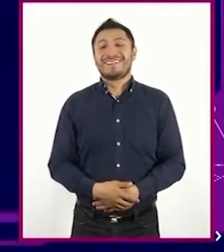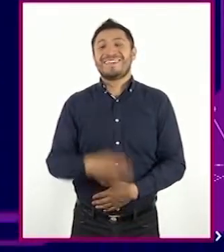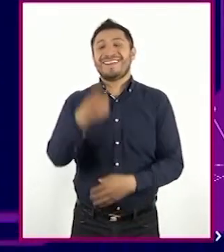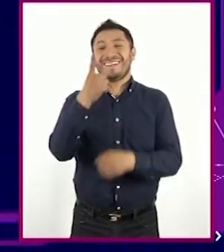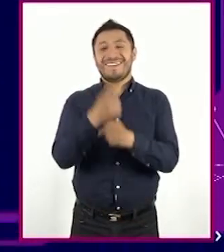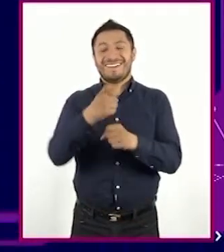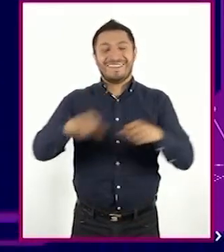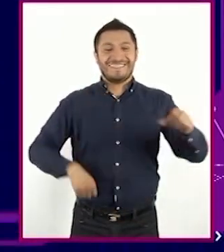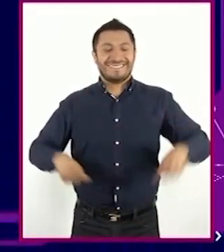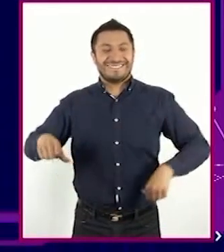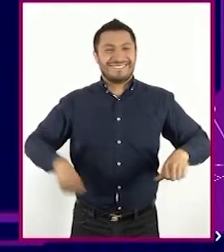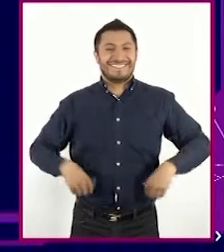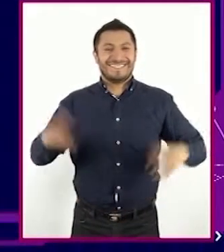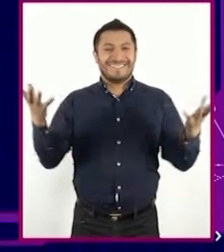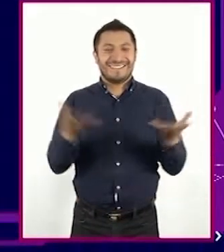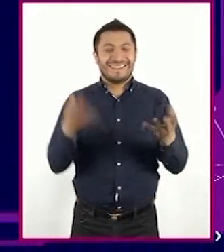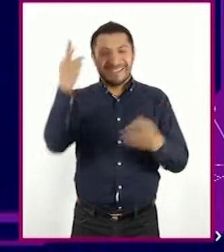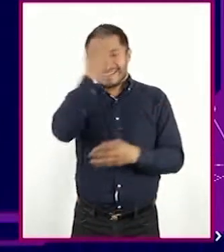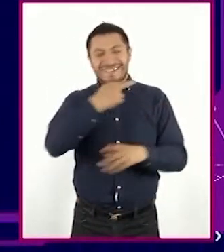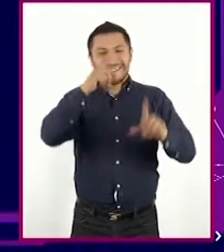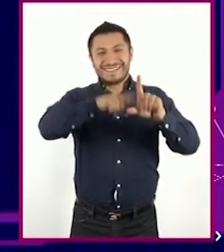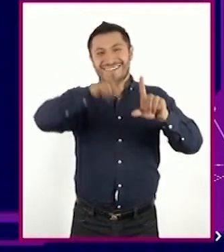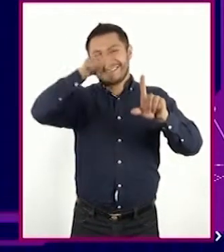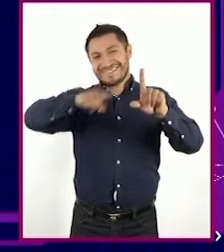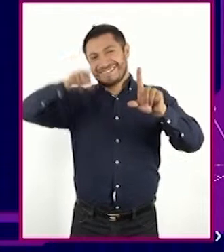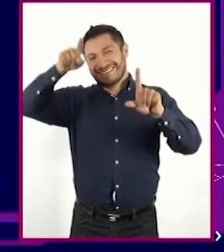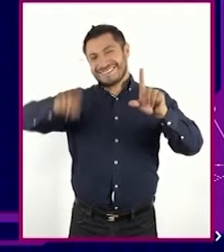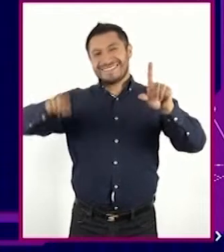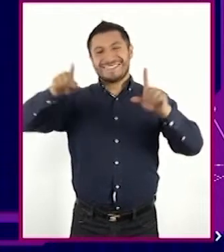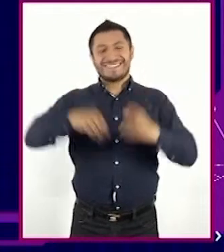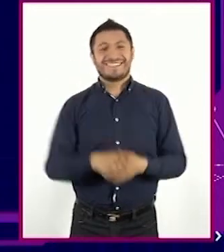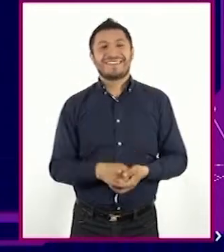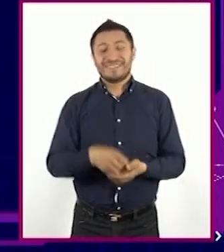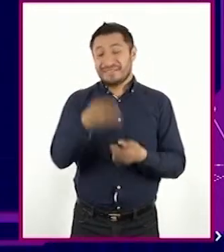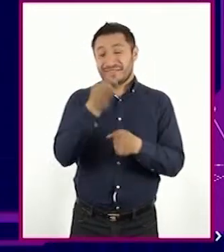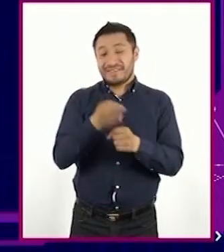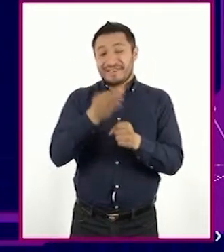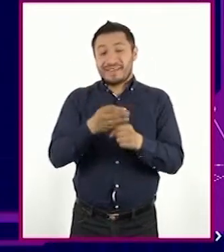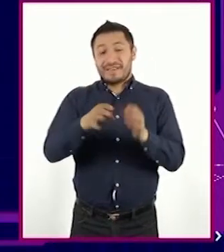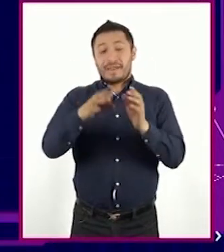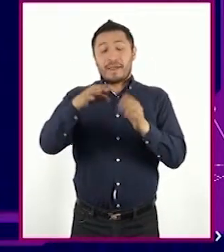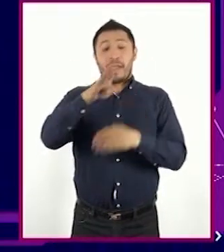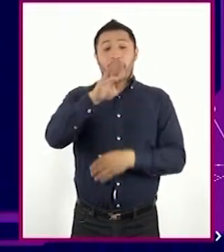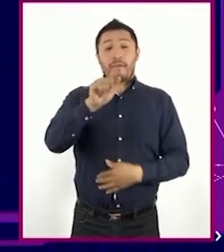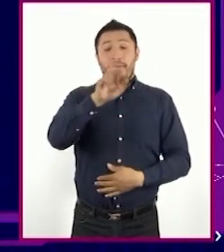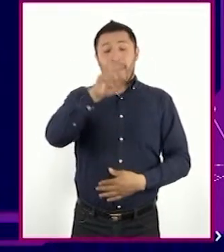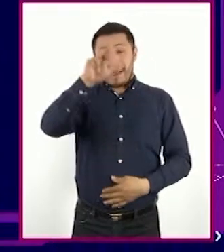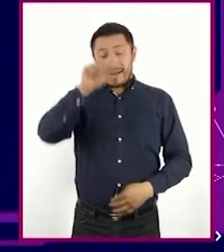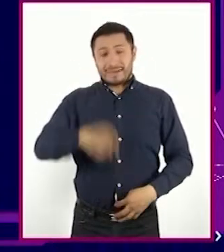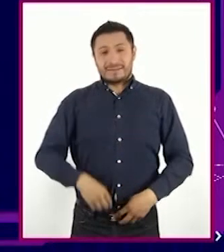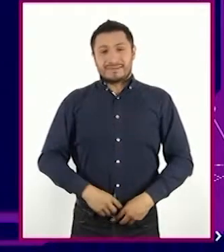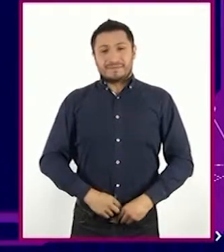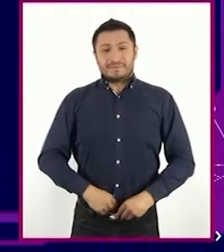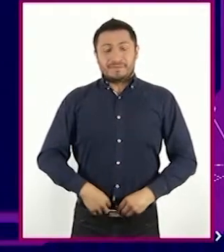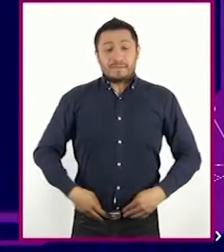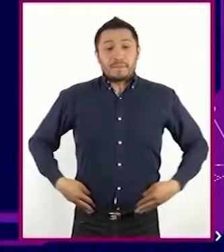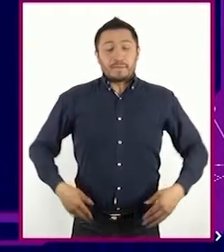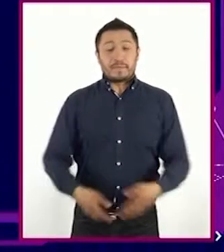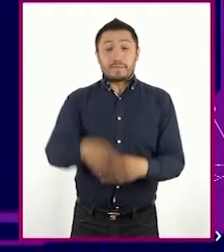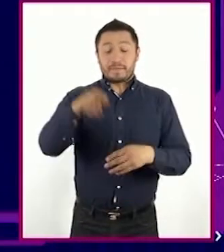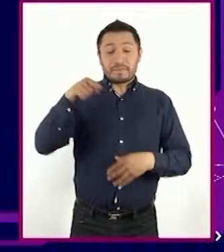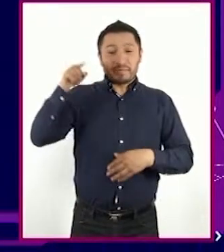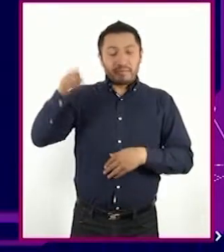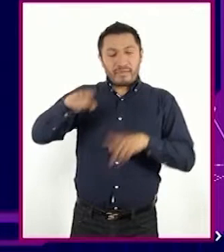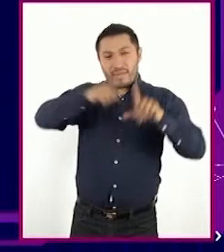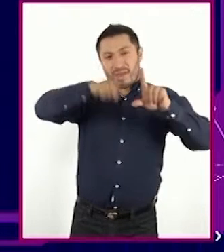se realiza una de las gráficas que hemos estudiado, que en este caso es la de barras. De acuerdo con la gráfica,